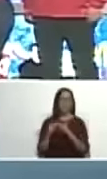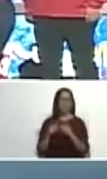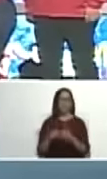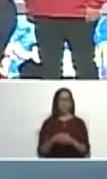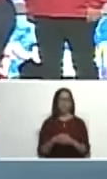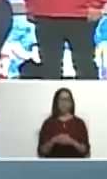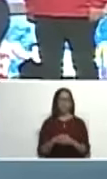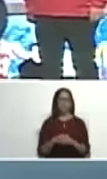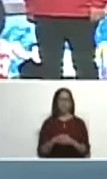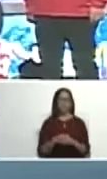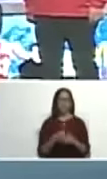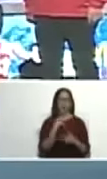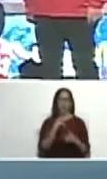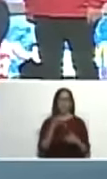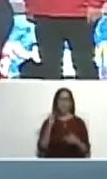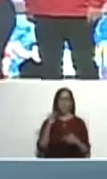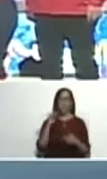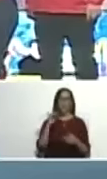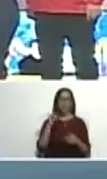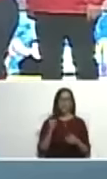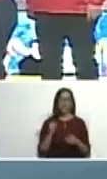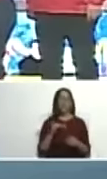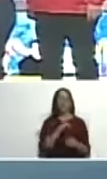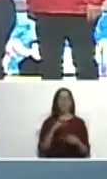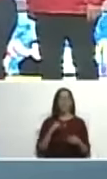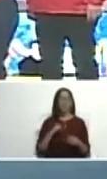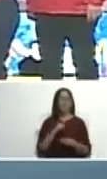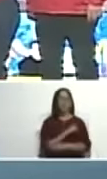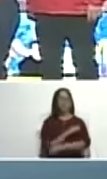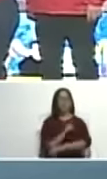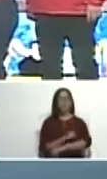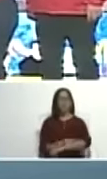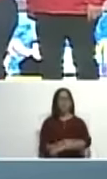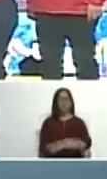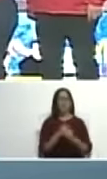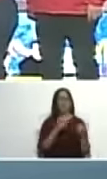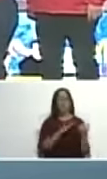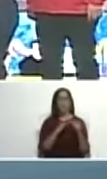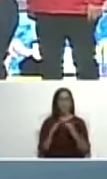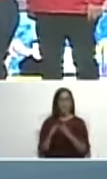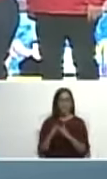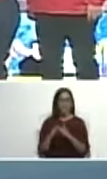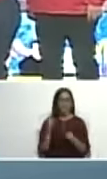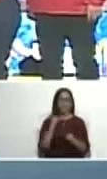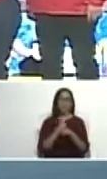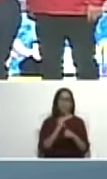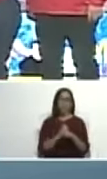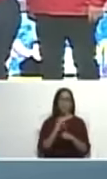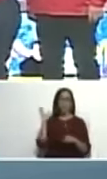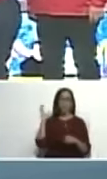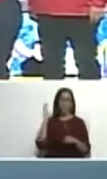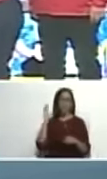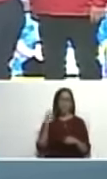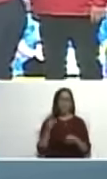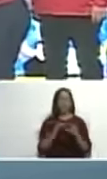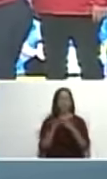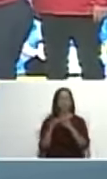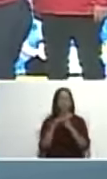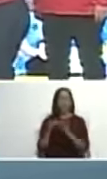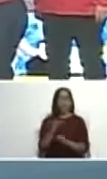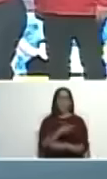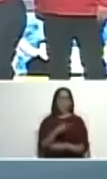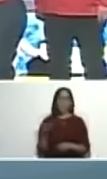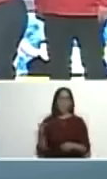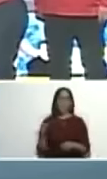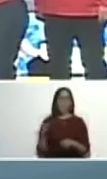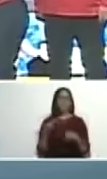para... porque dijo Anaís. Anaís dijo, somos el poder comunal obrero del país, la unión perfecta